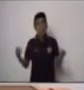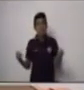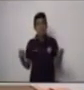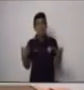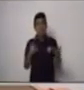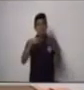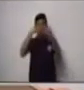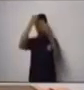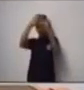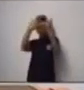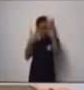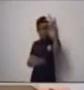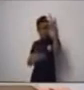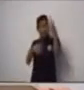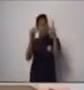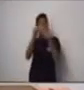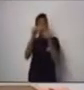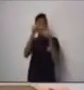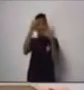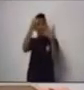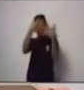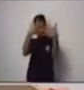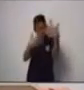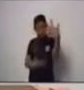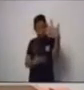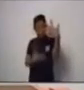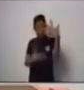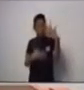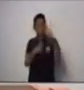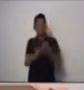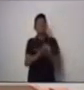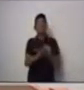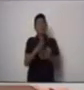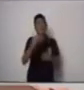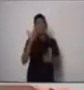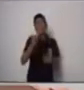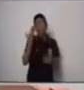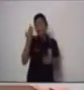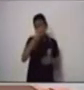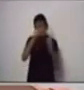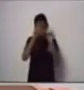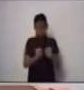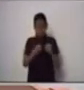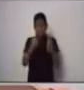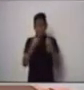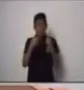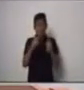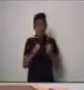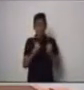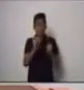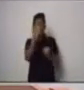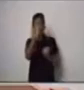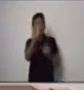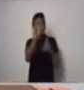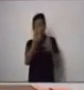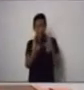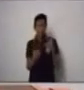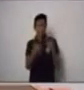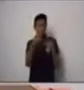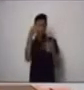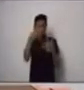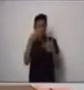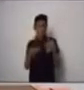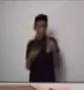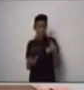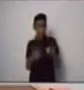compuestas. Se van a dar cuenta que es algo muy sencillo de realizar y con muy pocos materiales. Ya